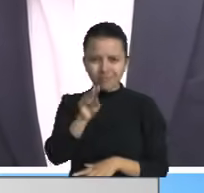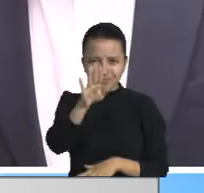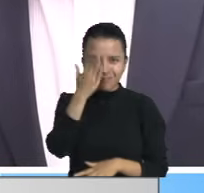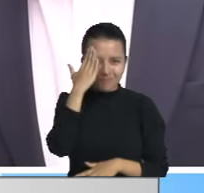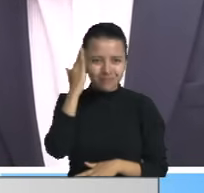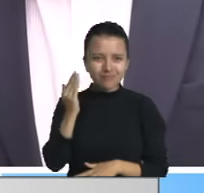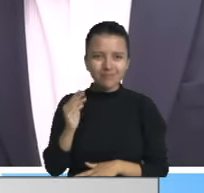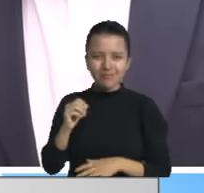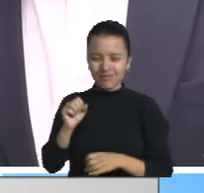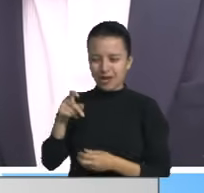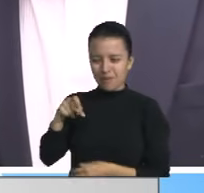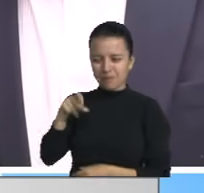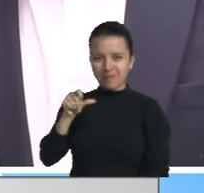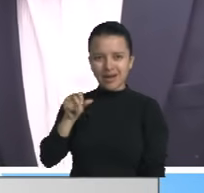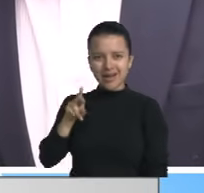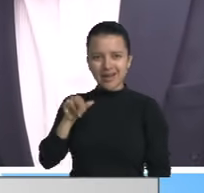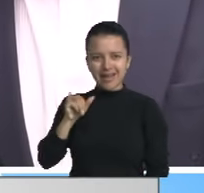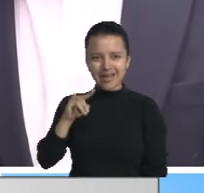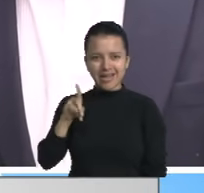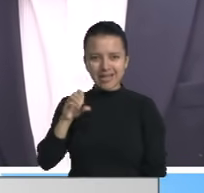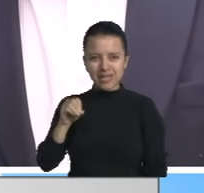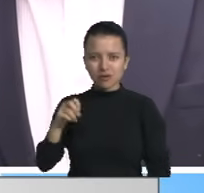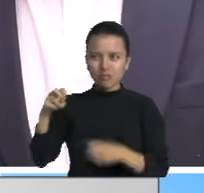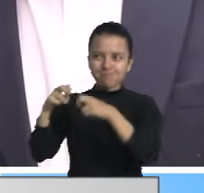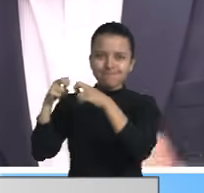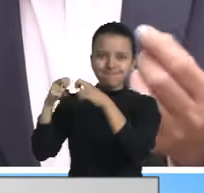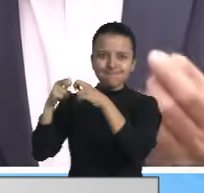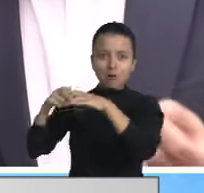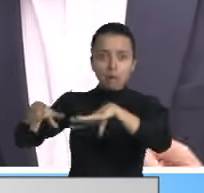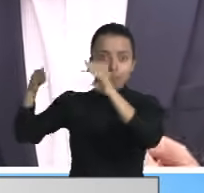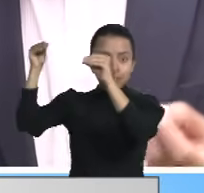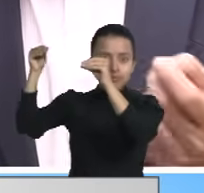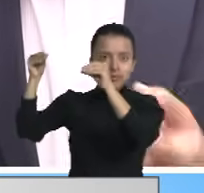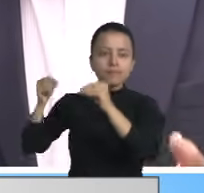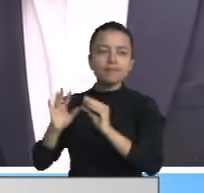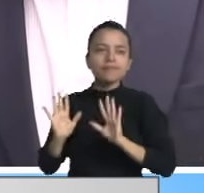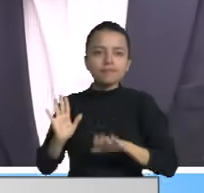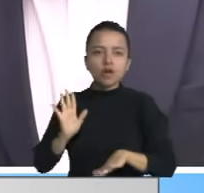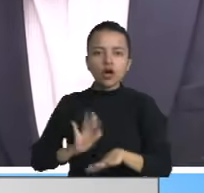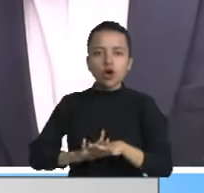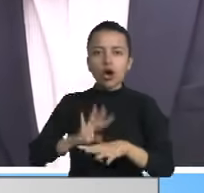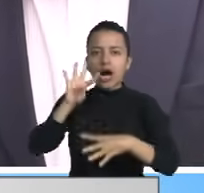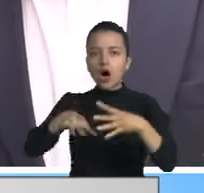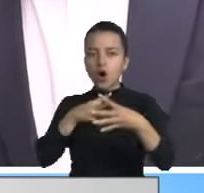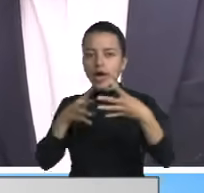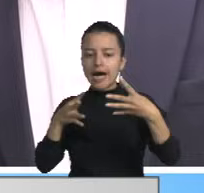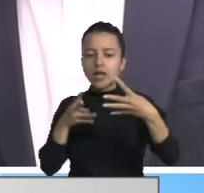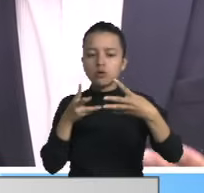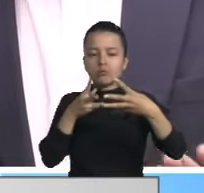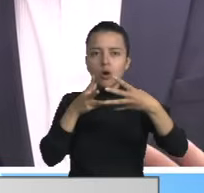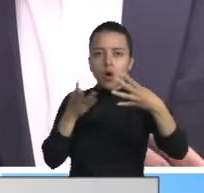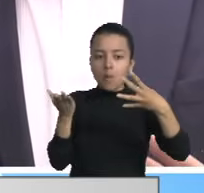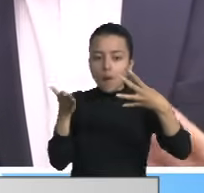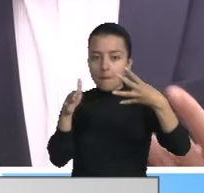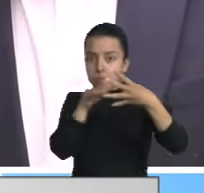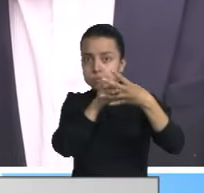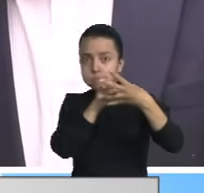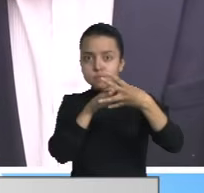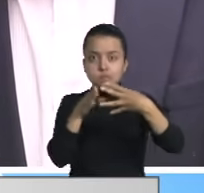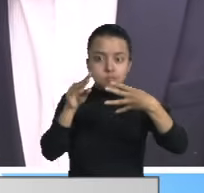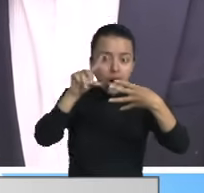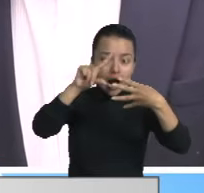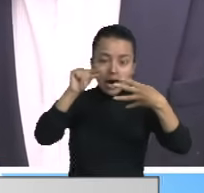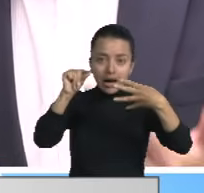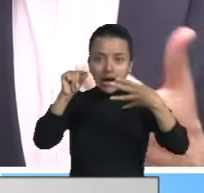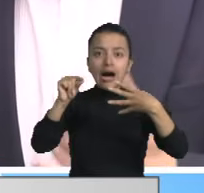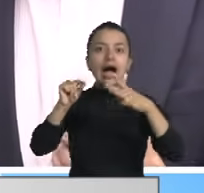de la central Paraíso, ya podría empezar a verse restricciones en algunas horas pico durante algunos días de la semana. Por eso estamos en una situación de